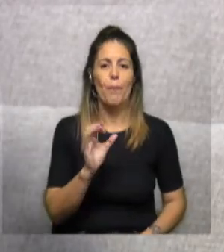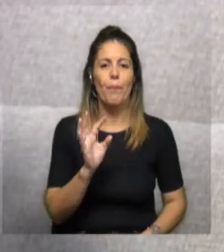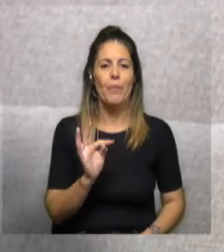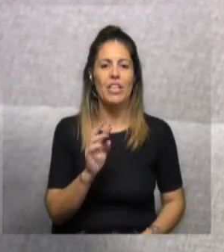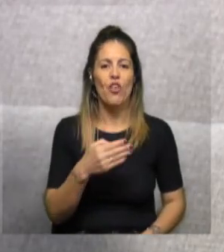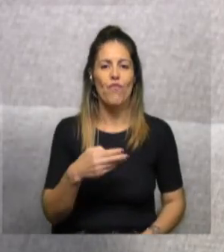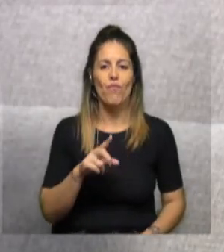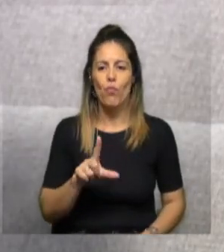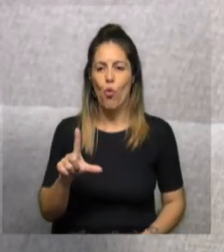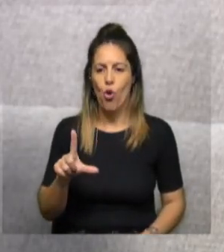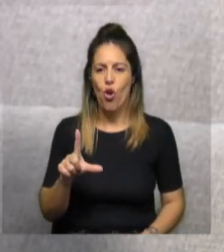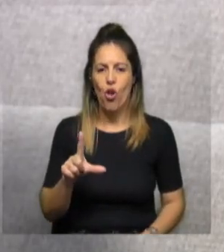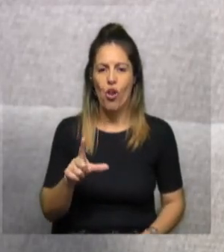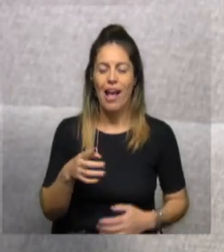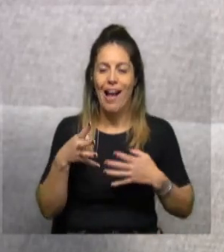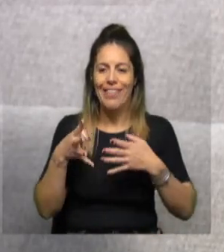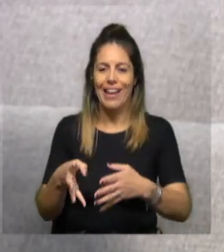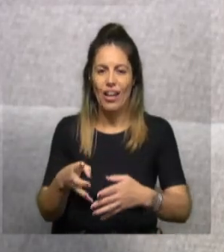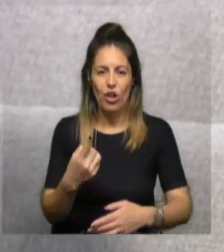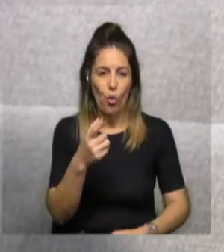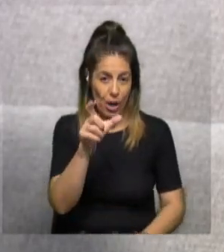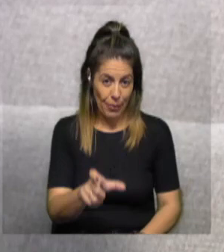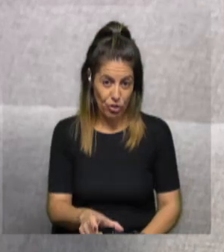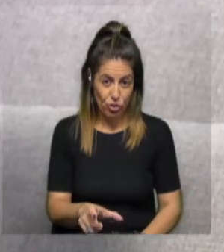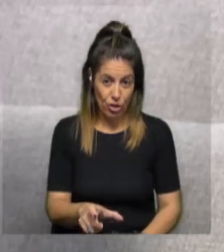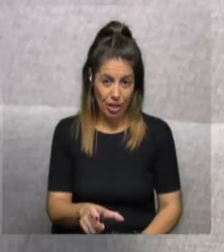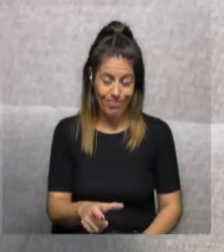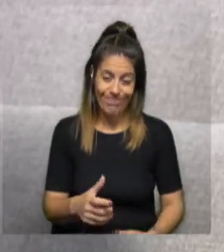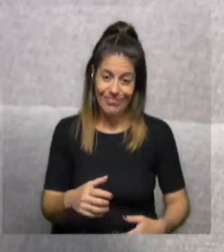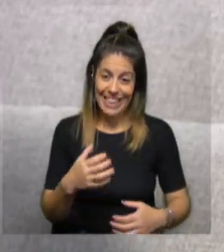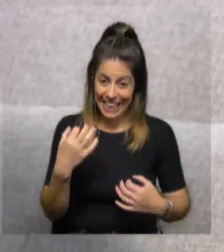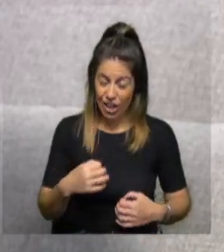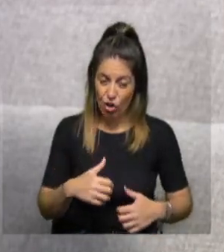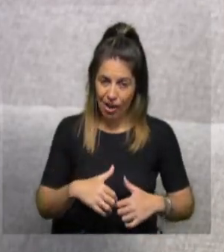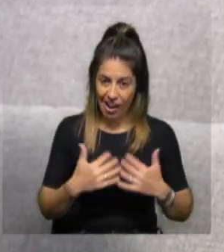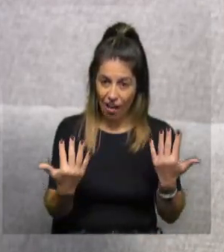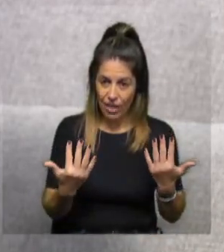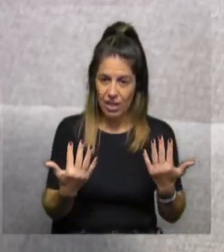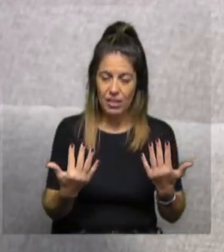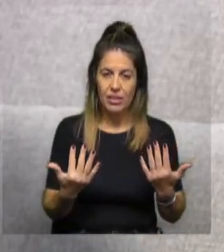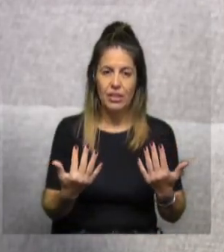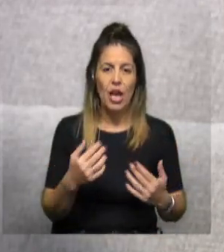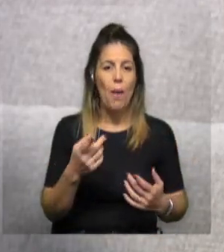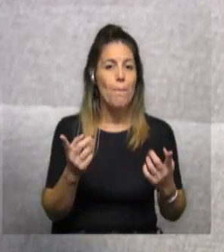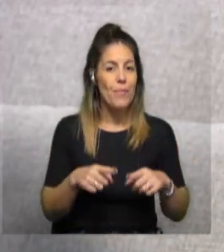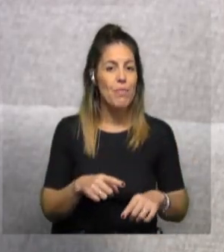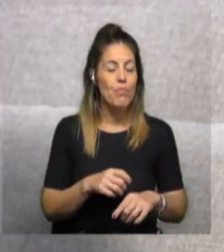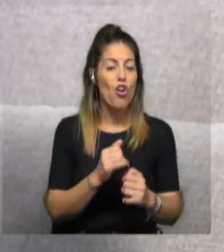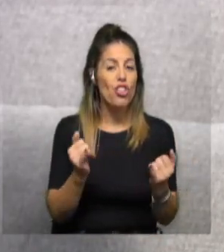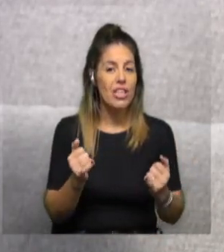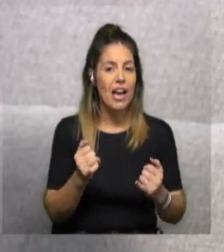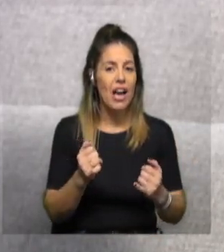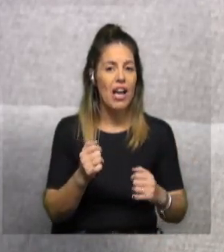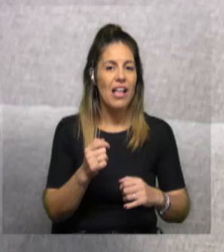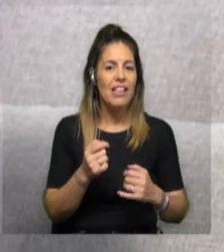atacaron a una persona y que creo que está en estado más o menos grave. Sí. Y el mismo día, pero a una diferencia